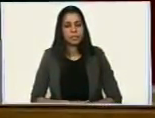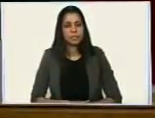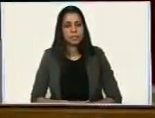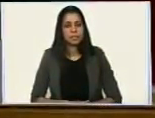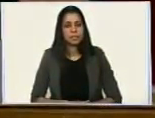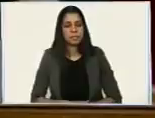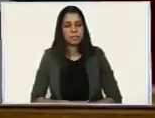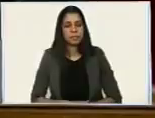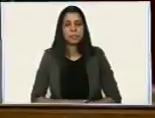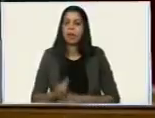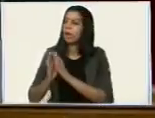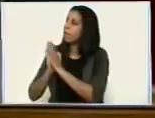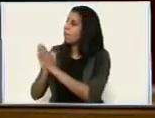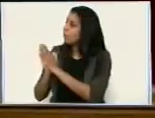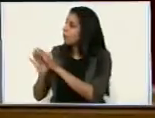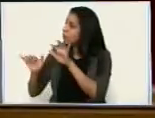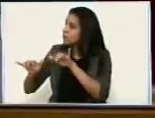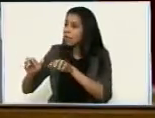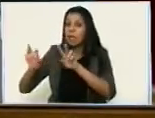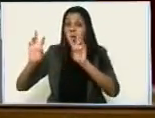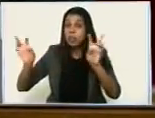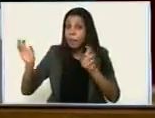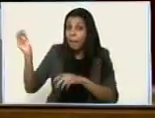Sí, señor secretario, ¿hay algún otro punto?